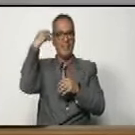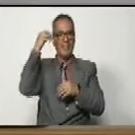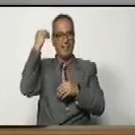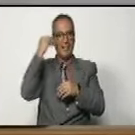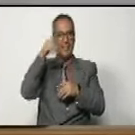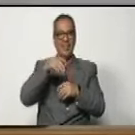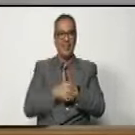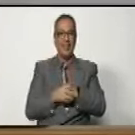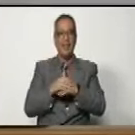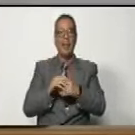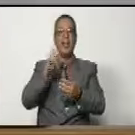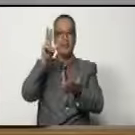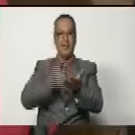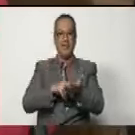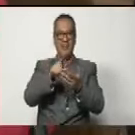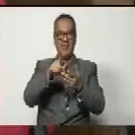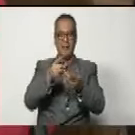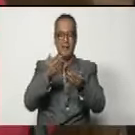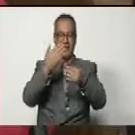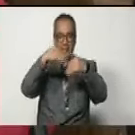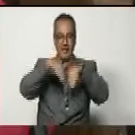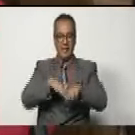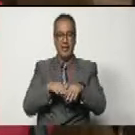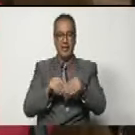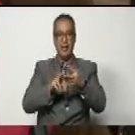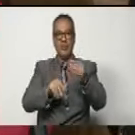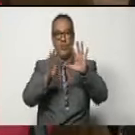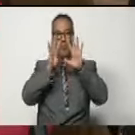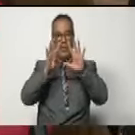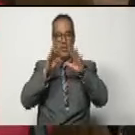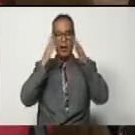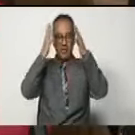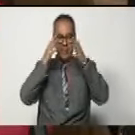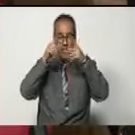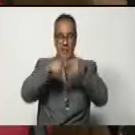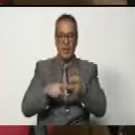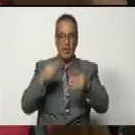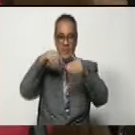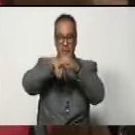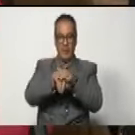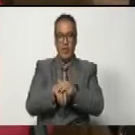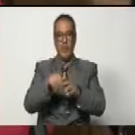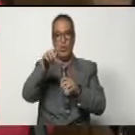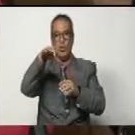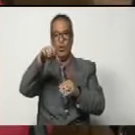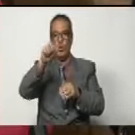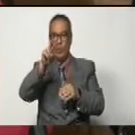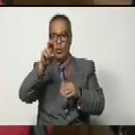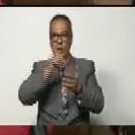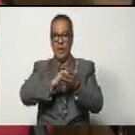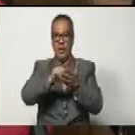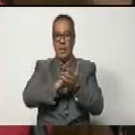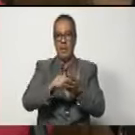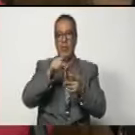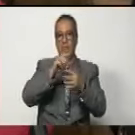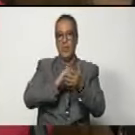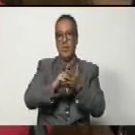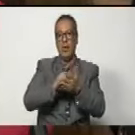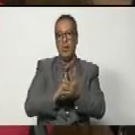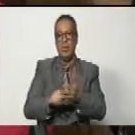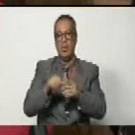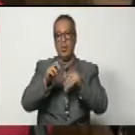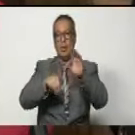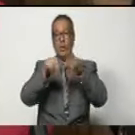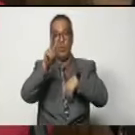consideración, aprobado. Siguiente. Noveno, se sugiere aprobar la incorporación de un nuevo artículo, el cual pasa a ser el